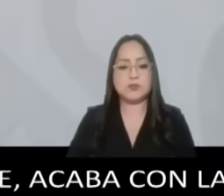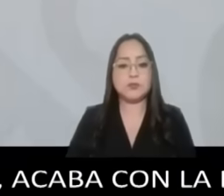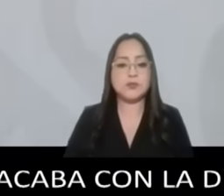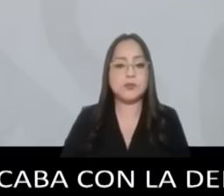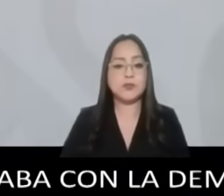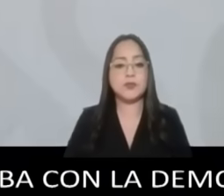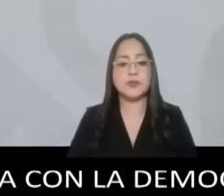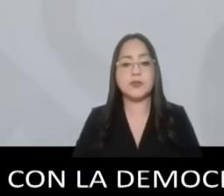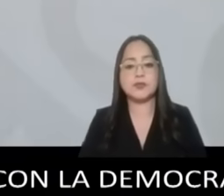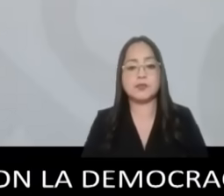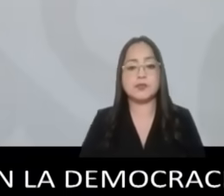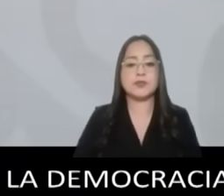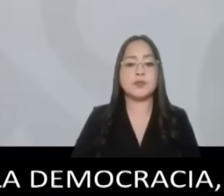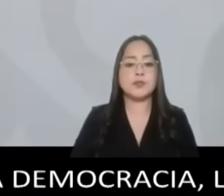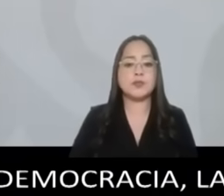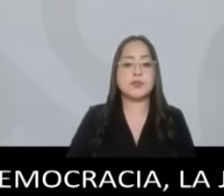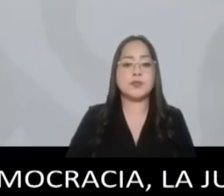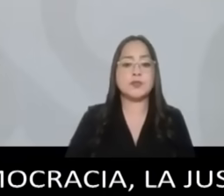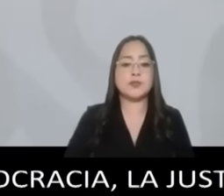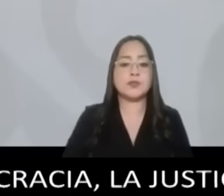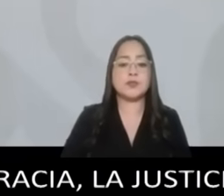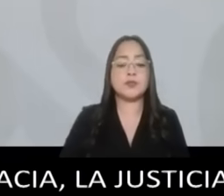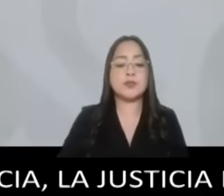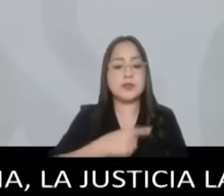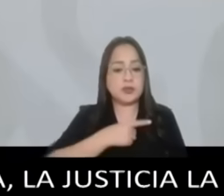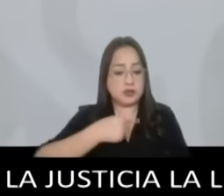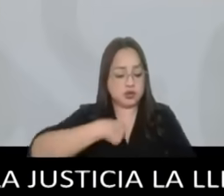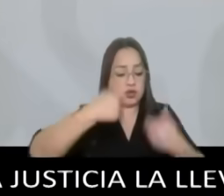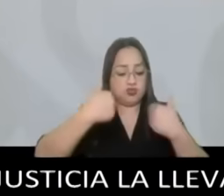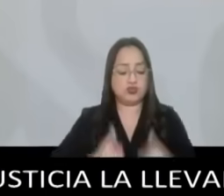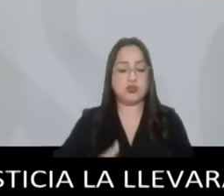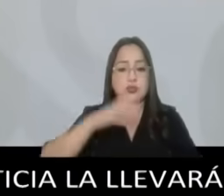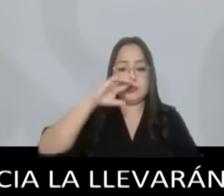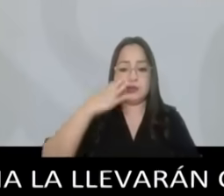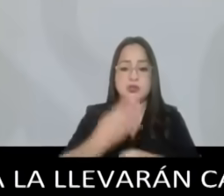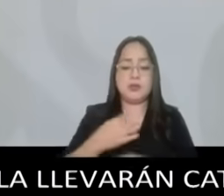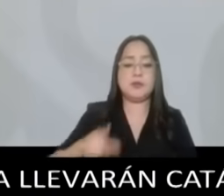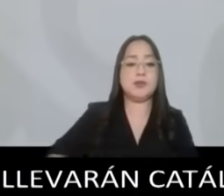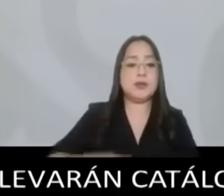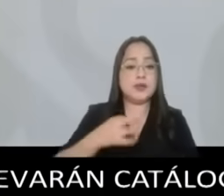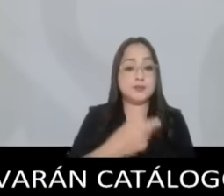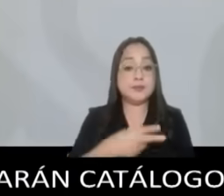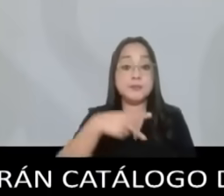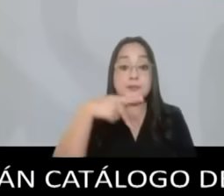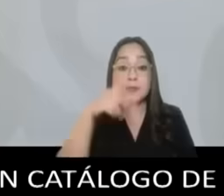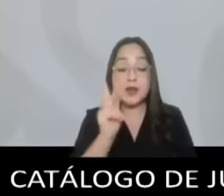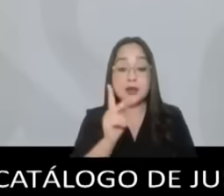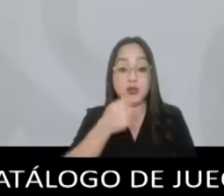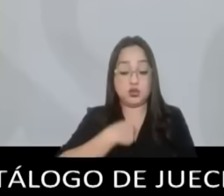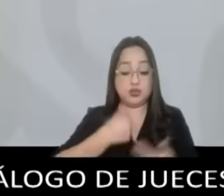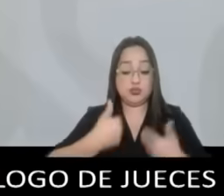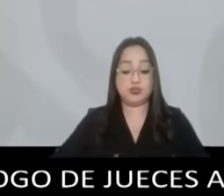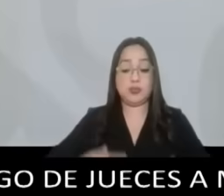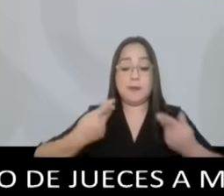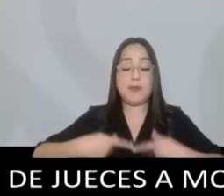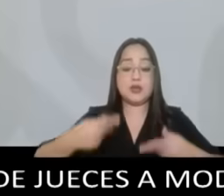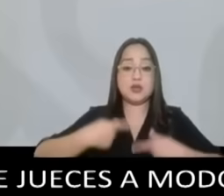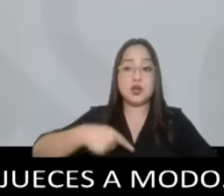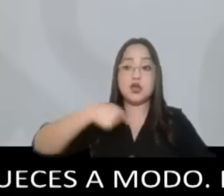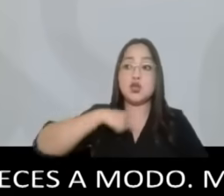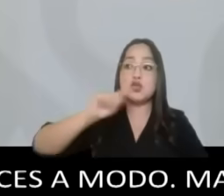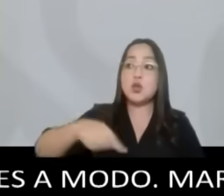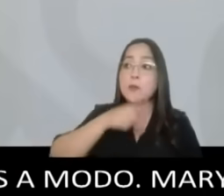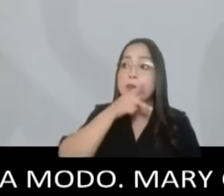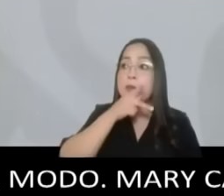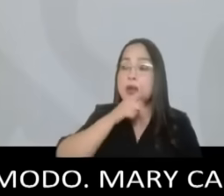porque no se puede demostrar algo que no ha ocurrido. Lo que no ocurrió es que yo estuviera aquí y que, no, y que